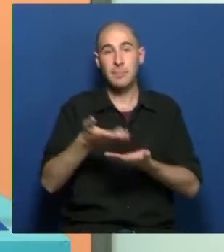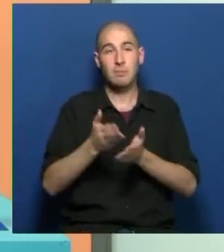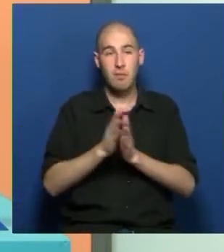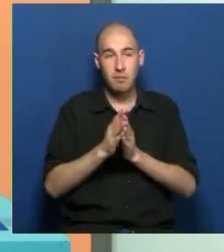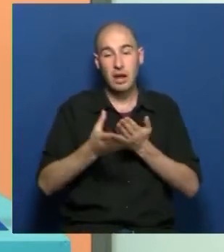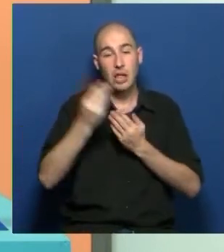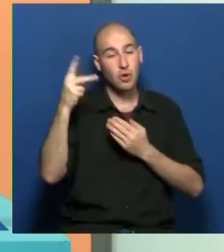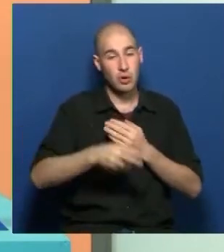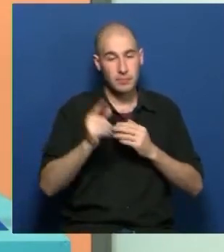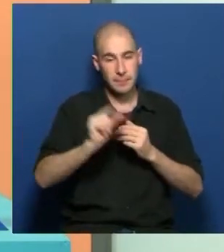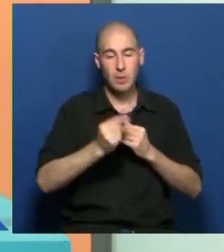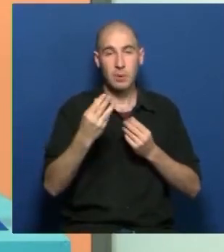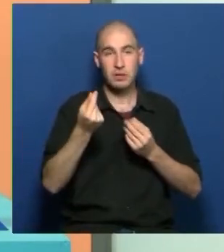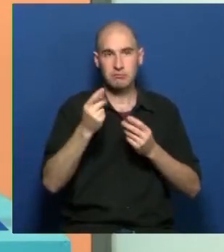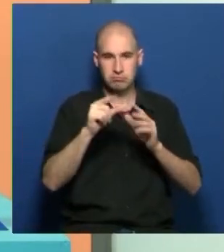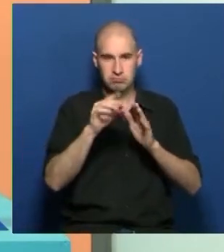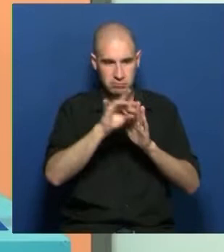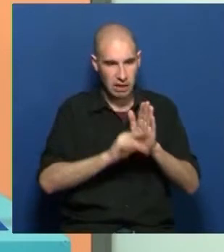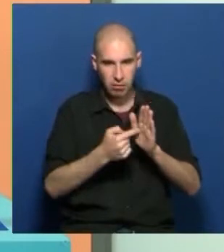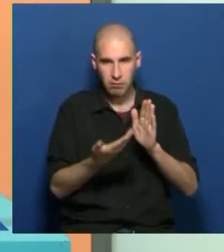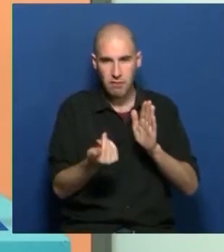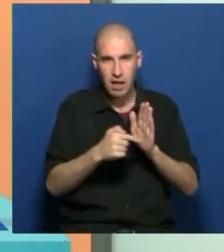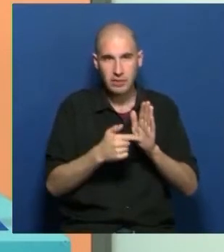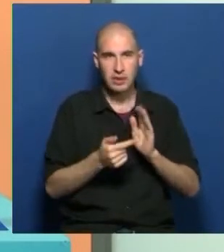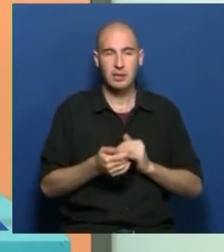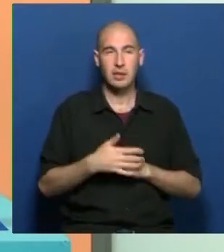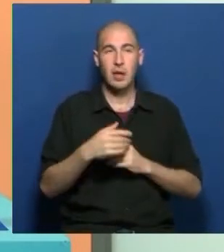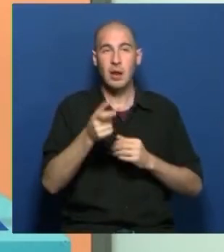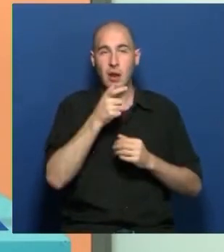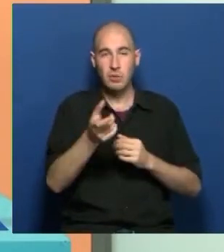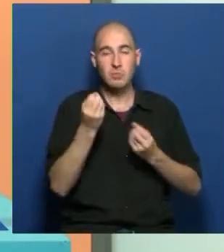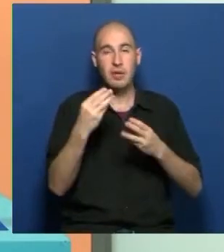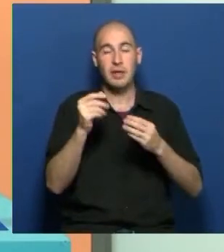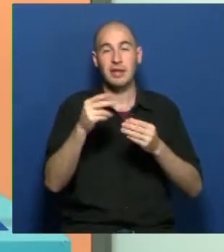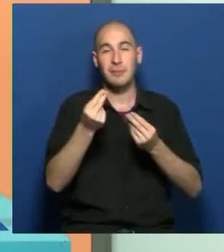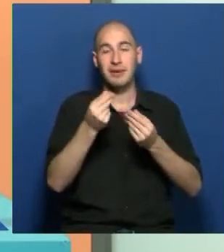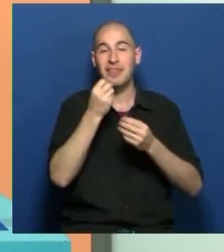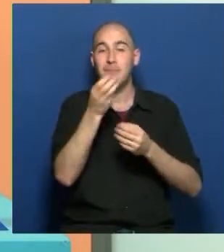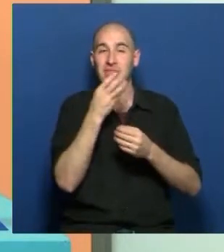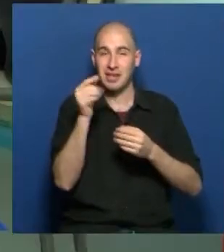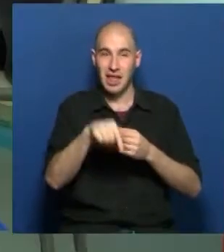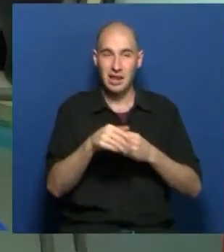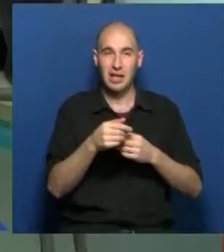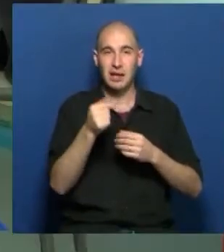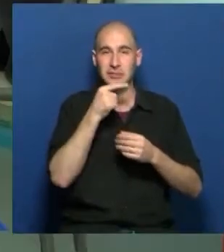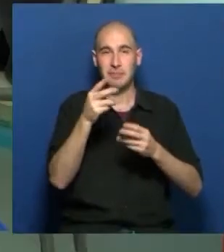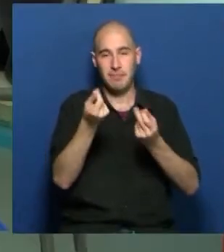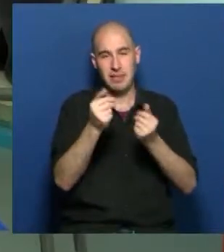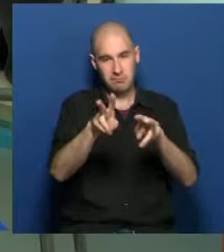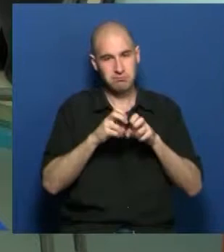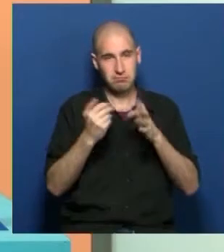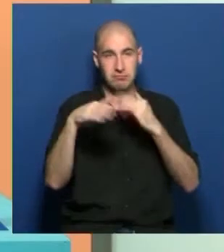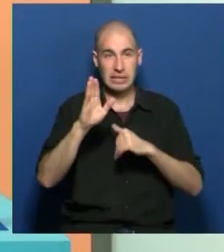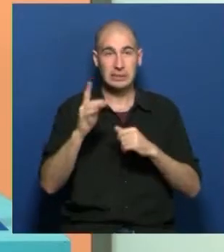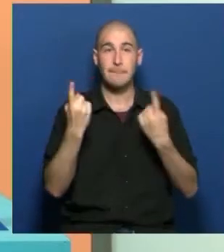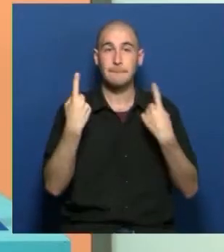más de ajuste porque los números aún no cierran, a pesar de que hubo una buena respuesta con el blanqueo, que llenó un poco las arcas, sí.